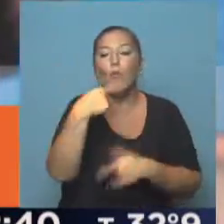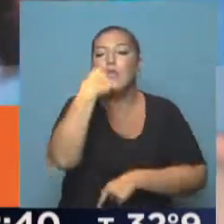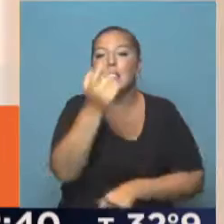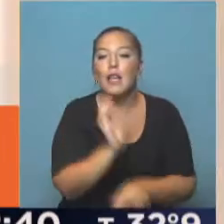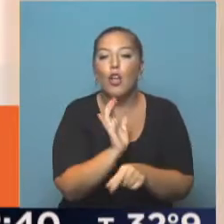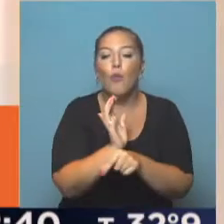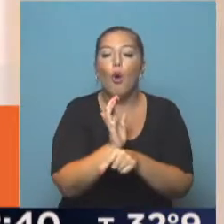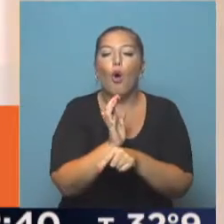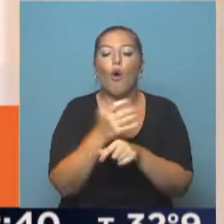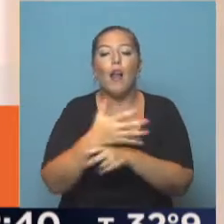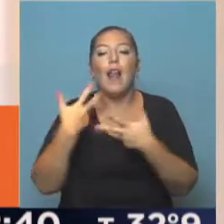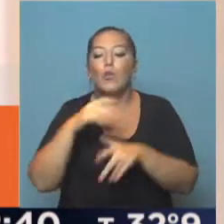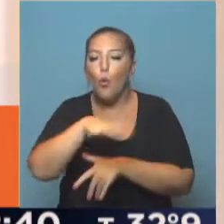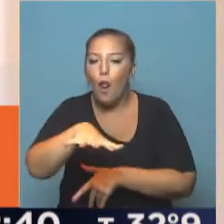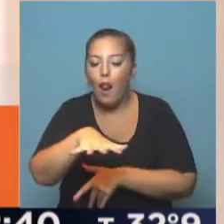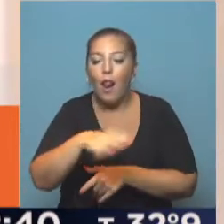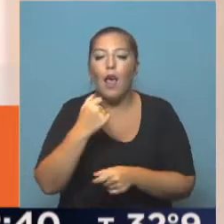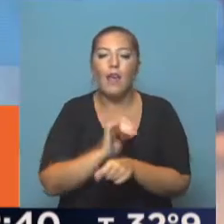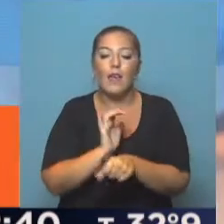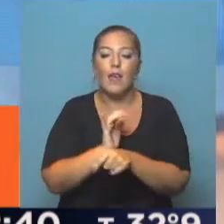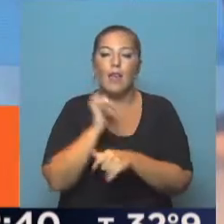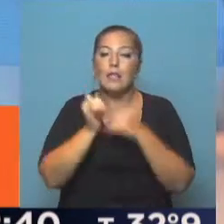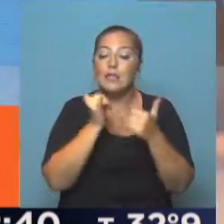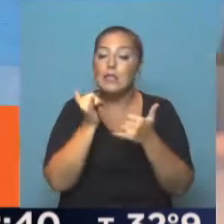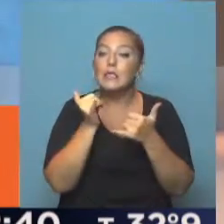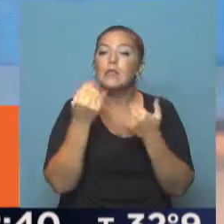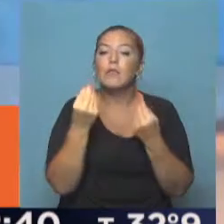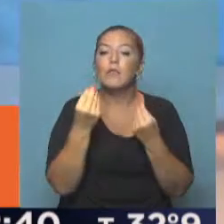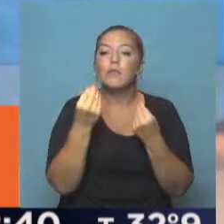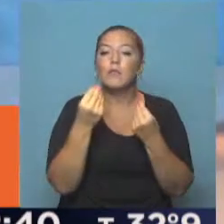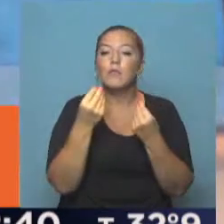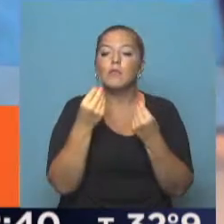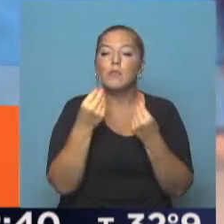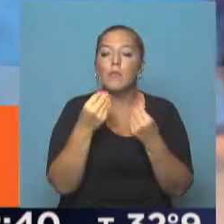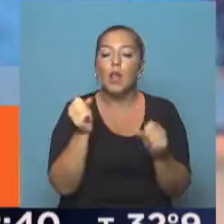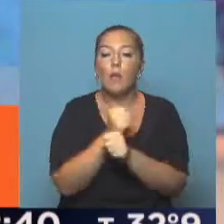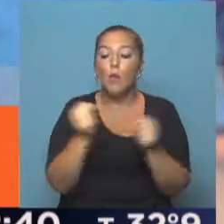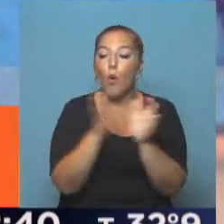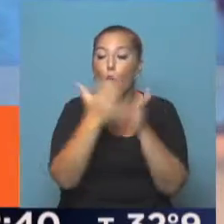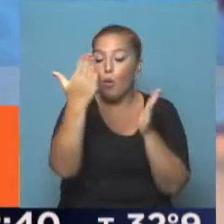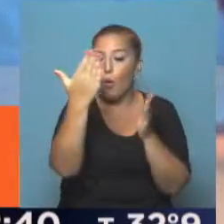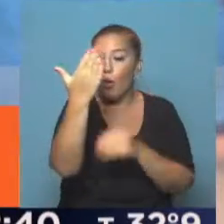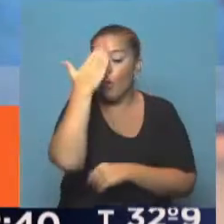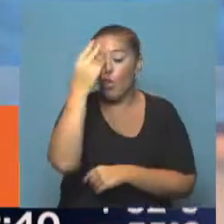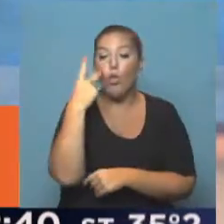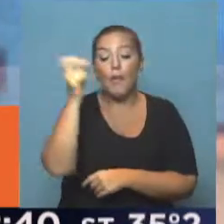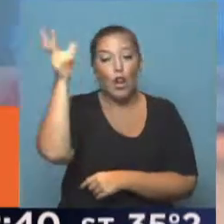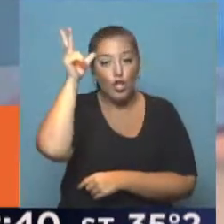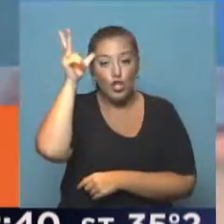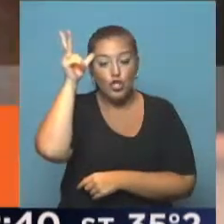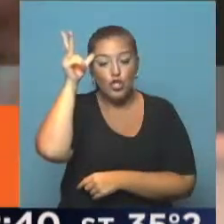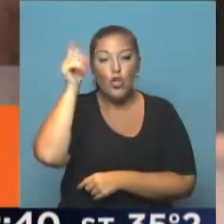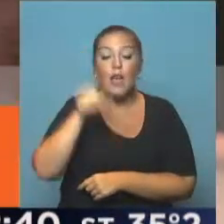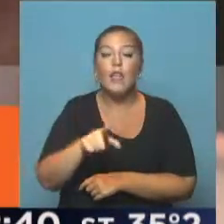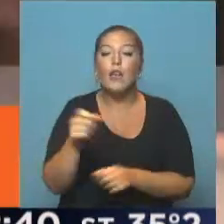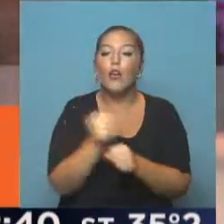ala ecologista, que se expresó a cabalidad en la sanción de la Constitución de Montecristi de 2008, en donde